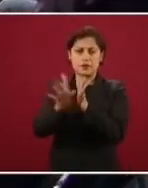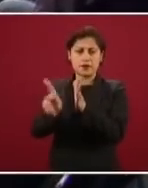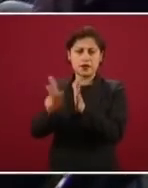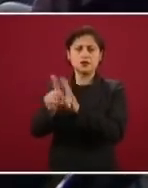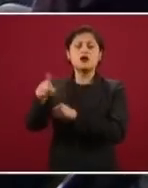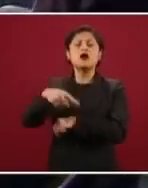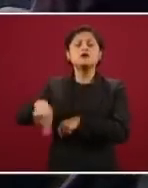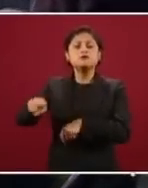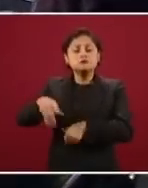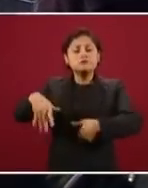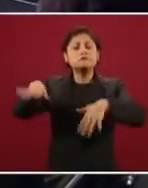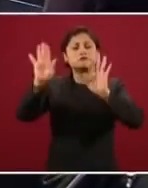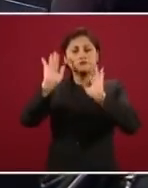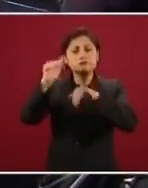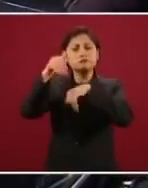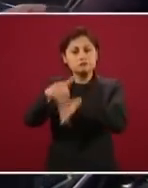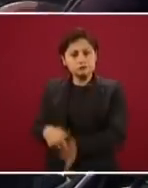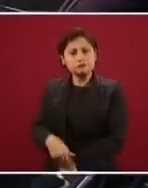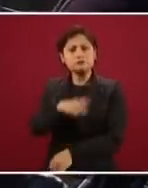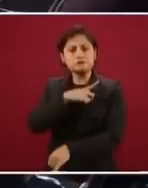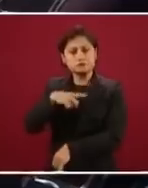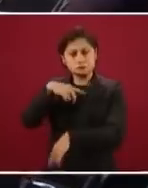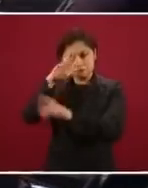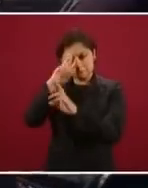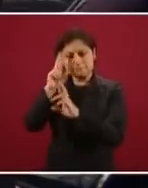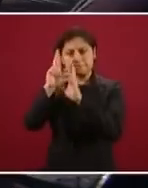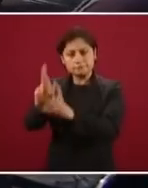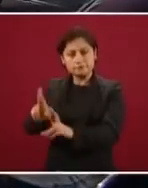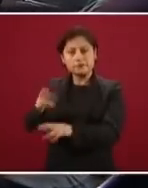sus editoriales no son sentencia